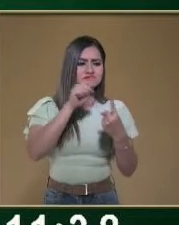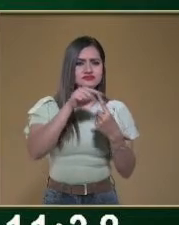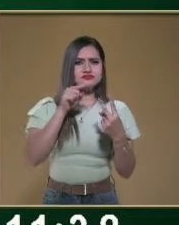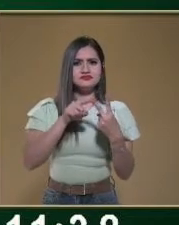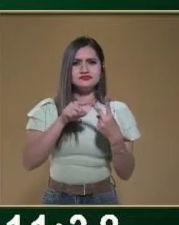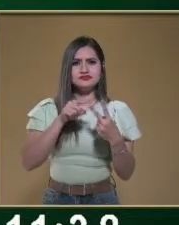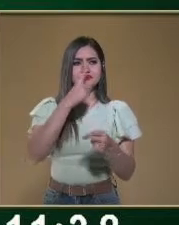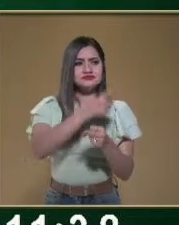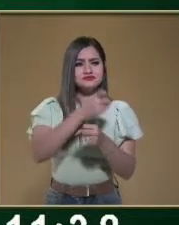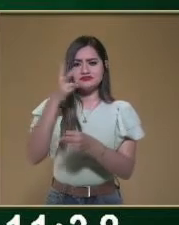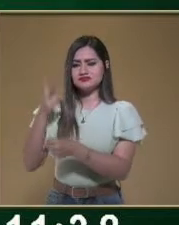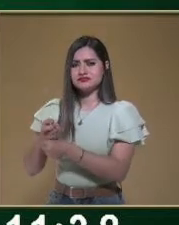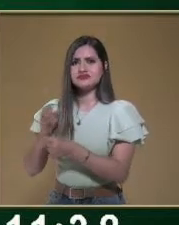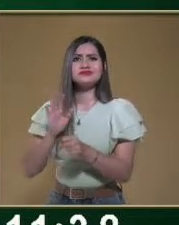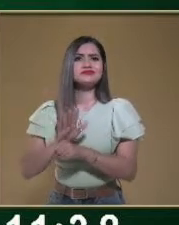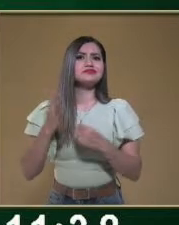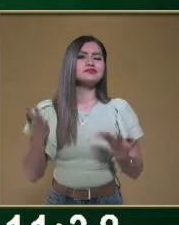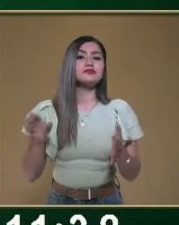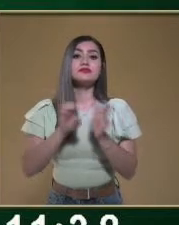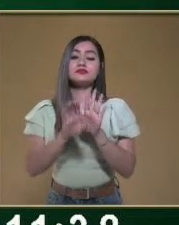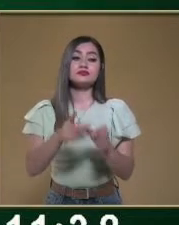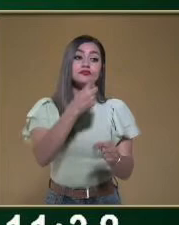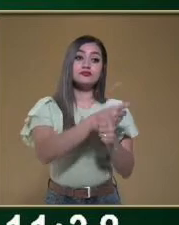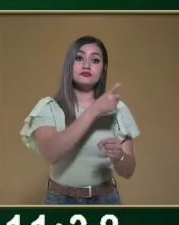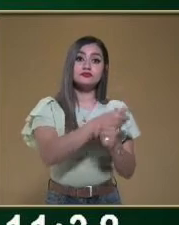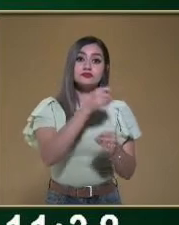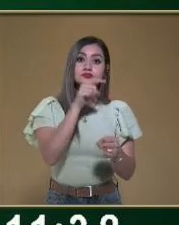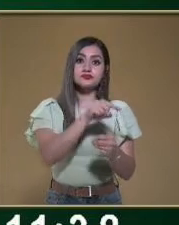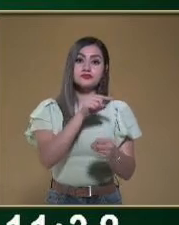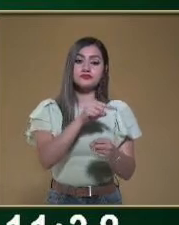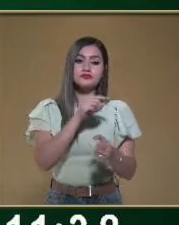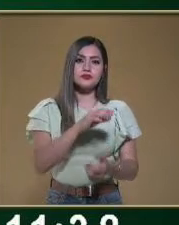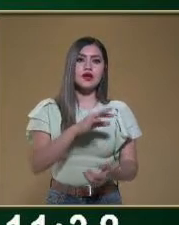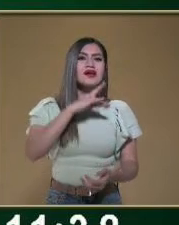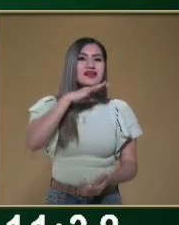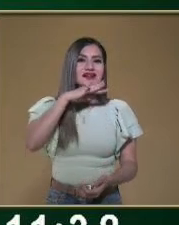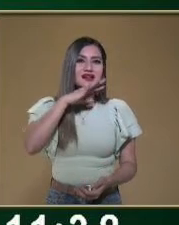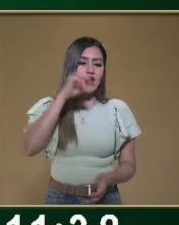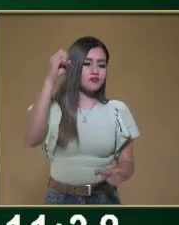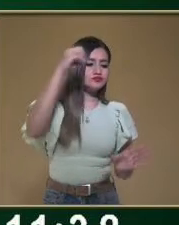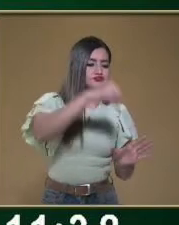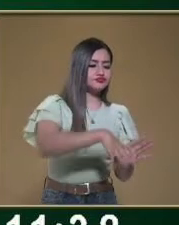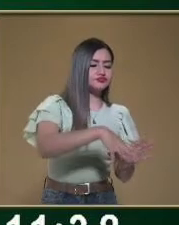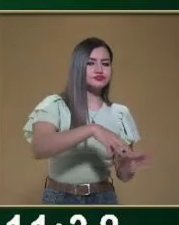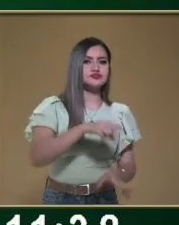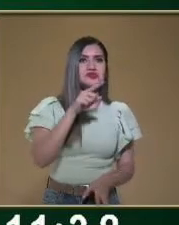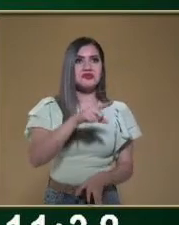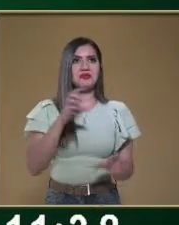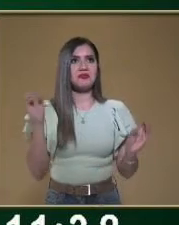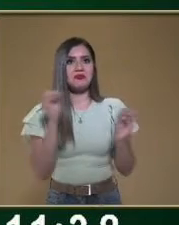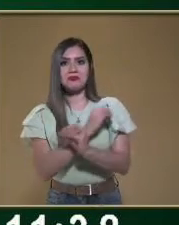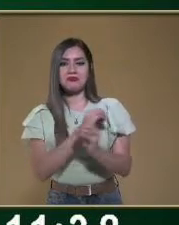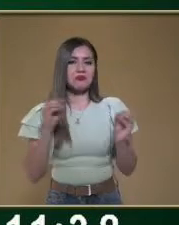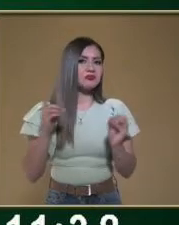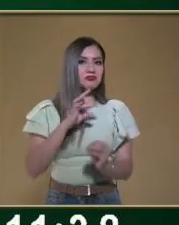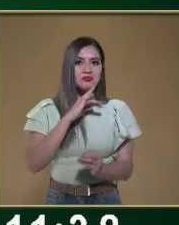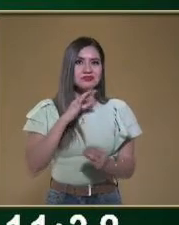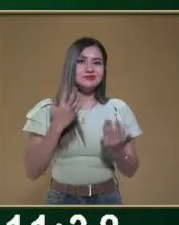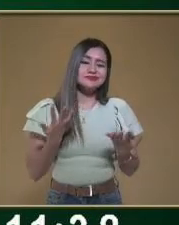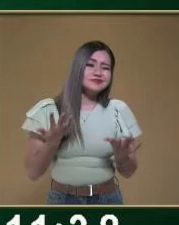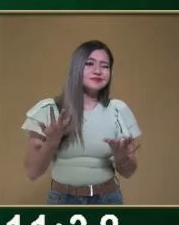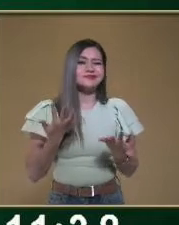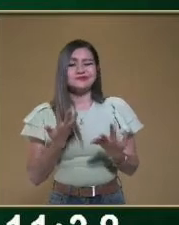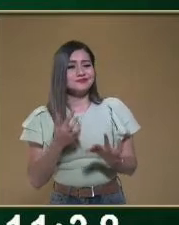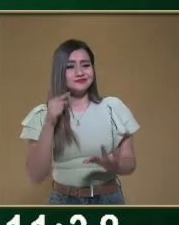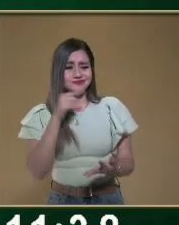Bueno, pues por ejemplo, en el primer ejemplo, maestra Ana, veo que hay un bote de basura, pero ahí no tiene nada dentro, entonces no me indica